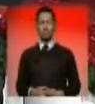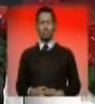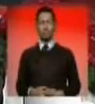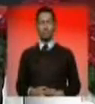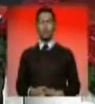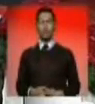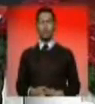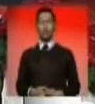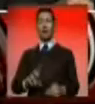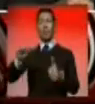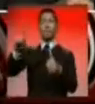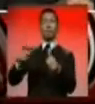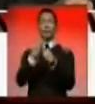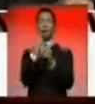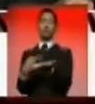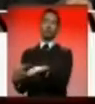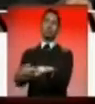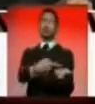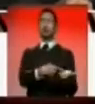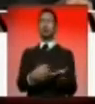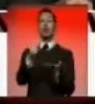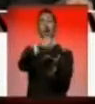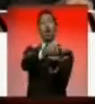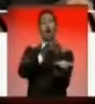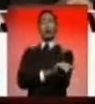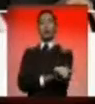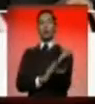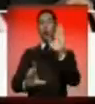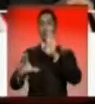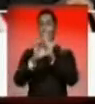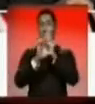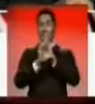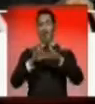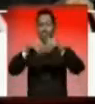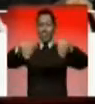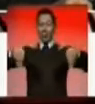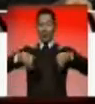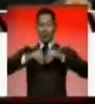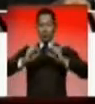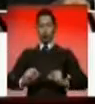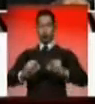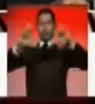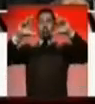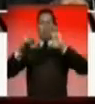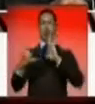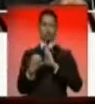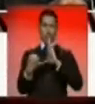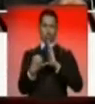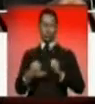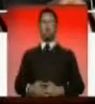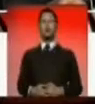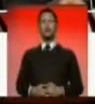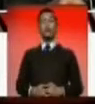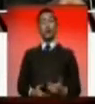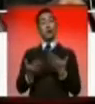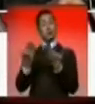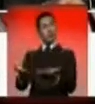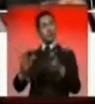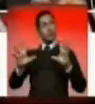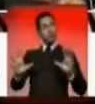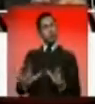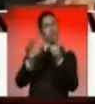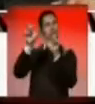Y se realizó el primer debate del proyecto de ley para evitar la especulación de la tierra. La normativa busca, según sus